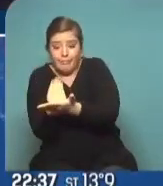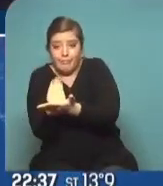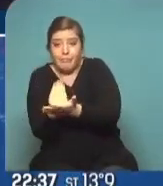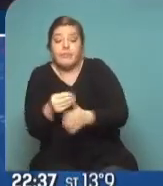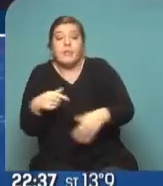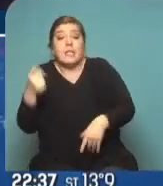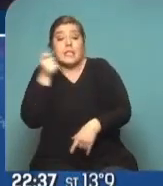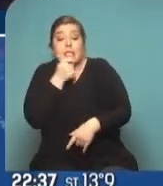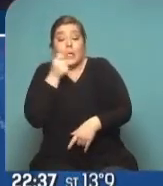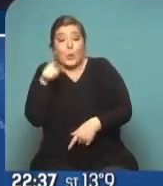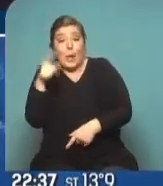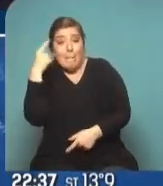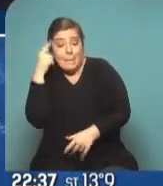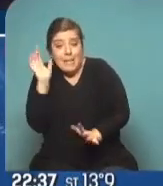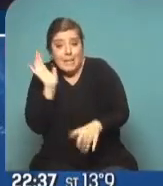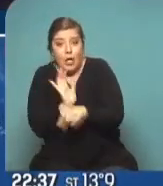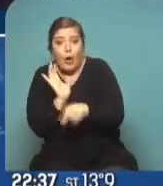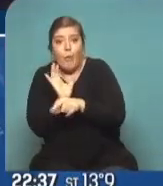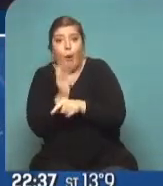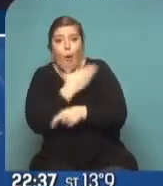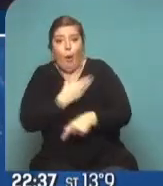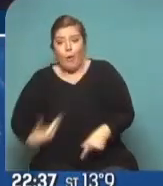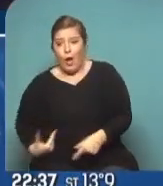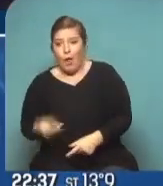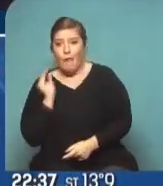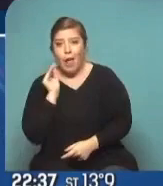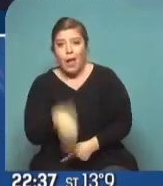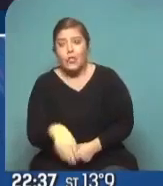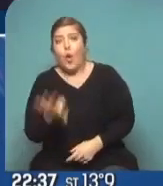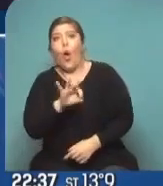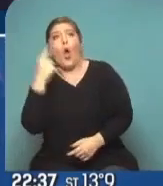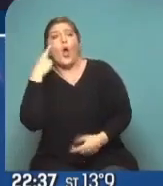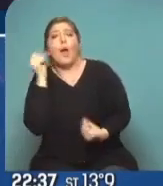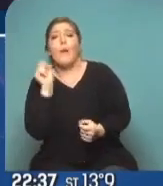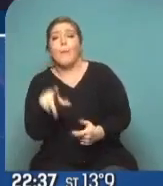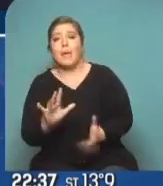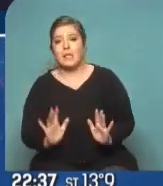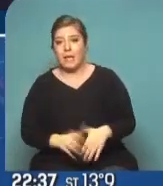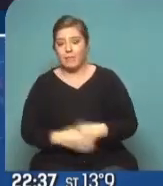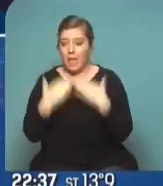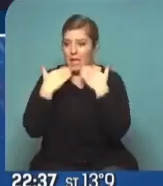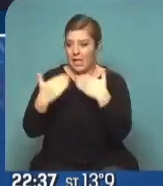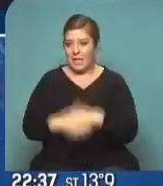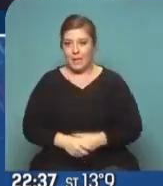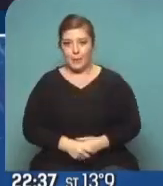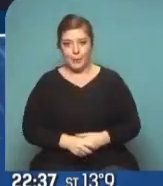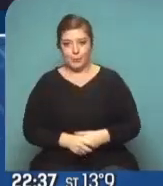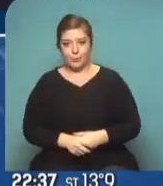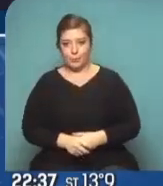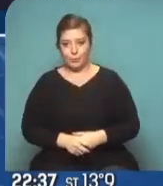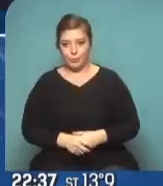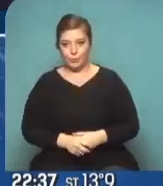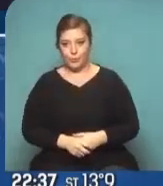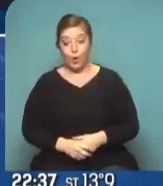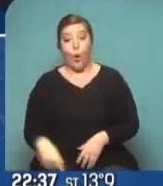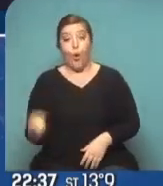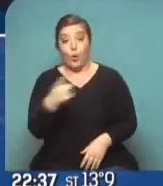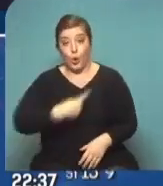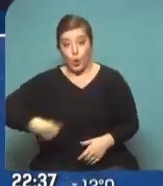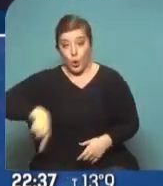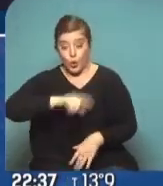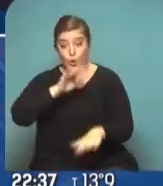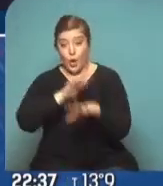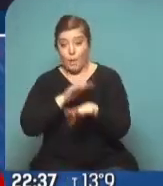en ese sentido como un fracaso su gobierno o cómo lo considera usted. Gracias. Nosotros que nos ocupamos del